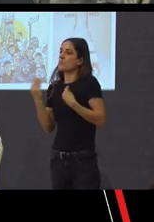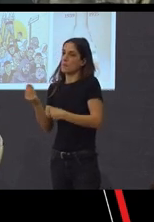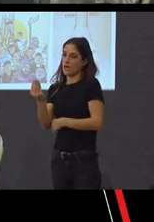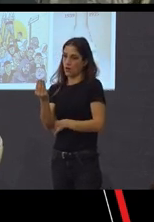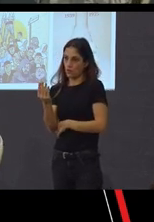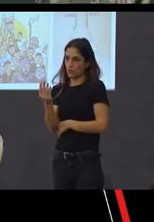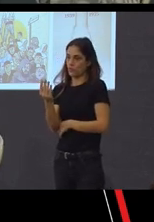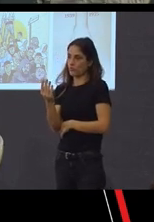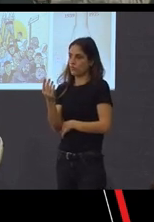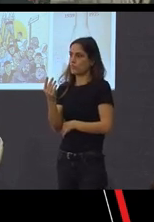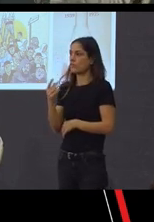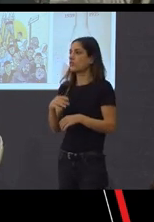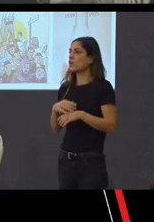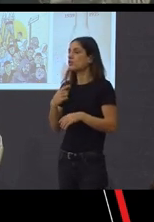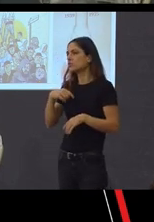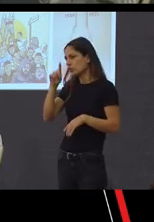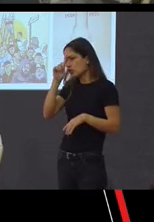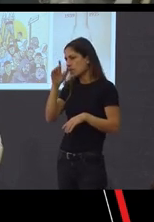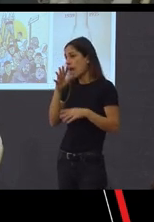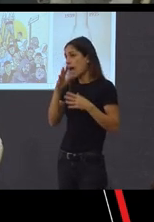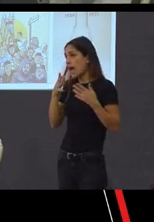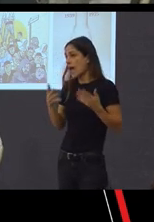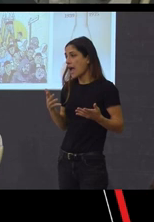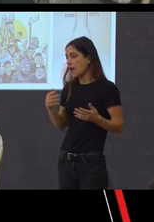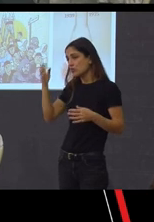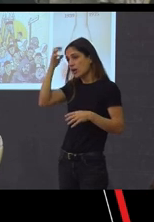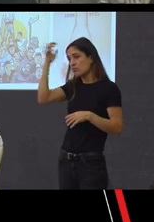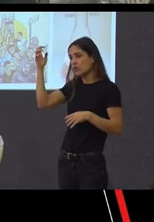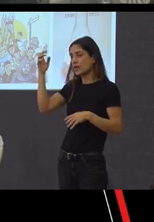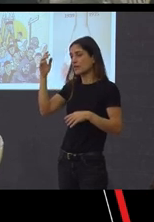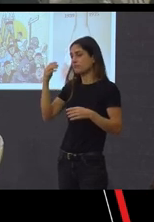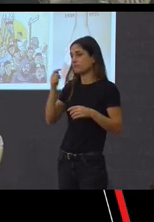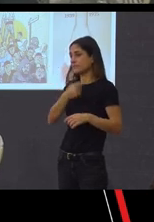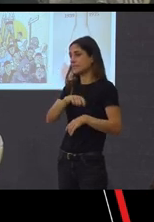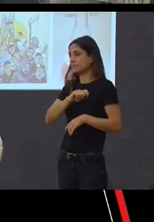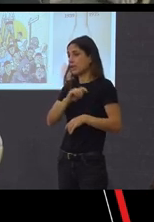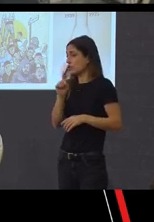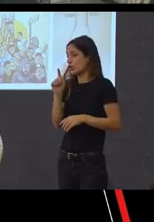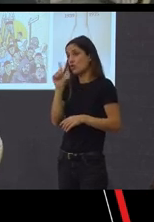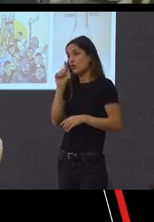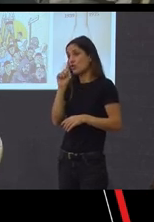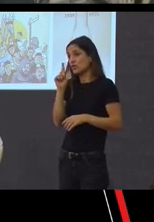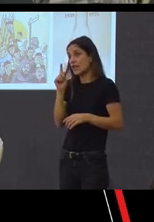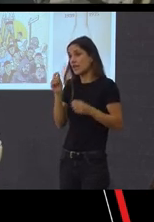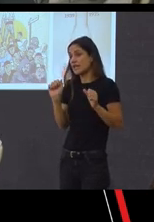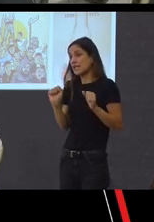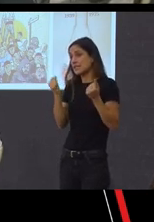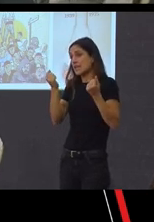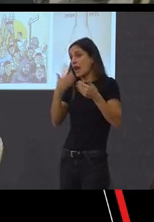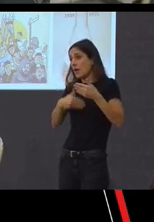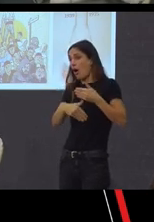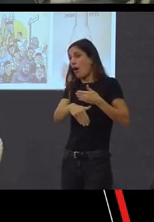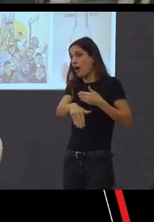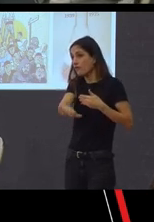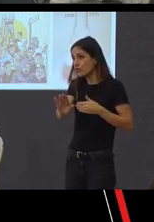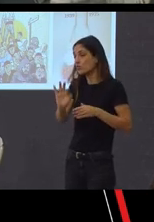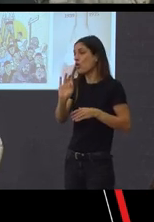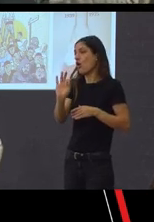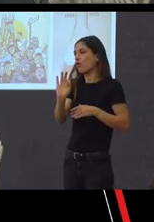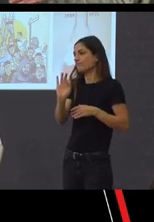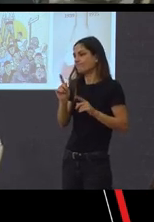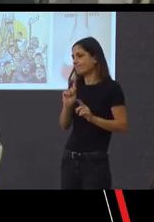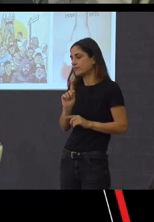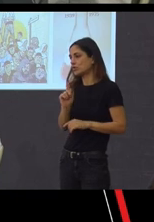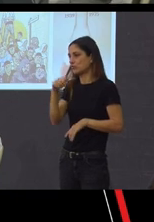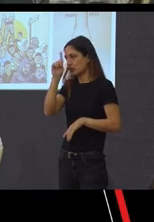mellor. Eu non sei se a actual monarquía española ten moita supervivencia, non. Pero por lembrar, aínda está aí a monarquía dos